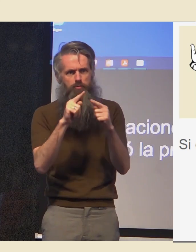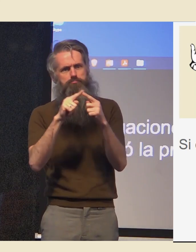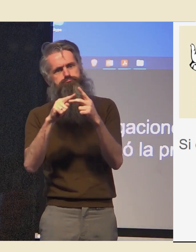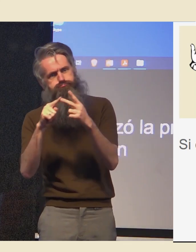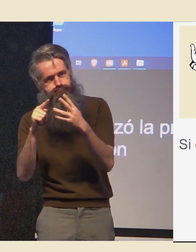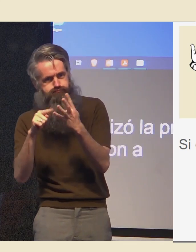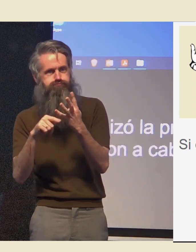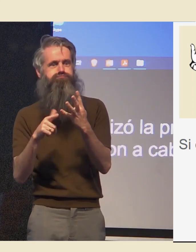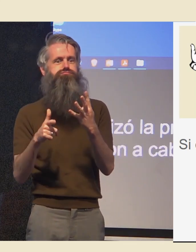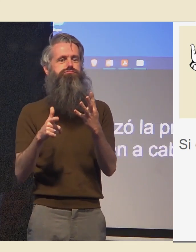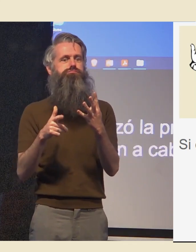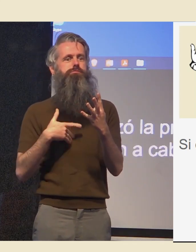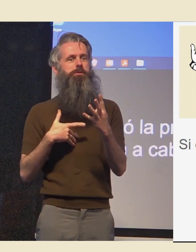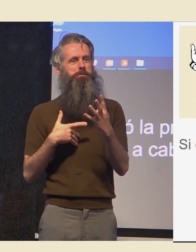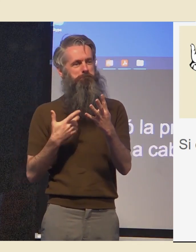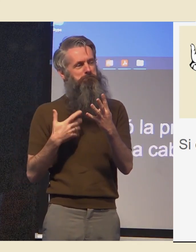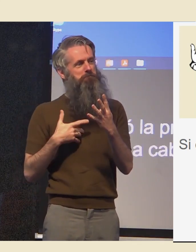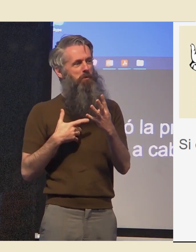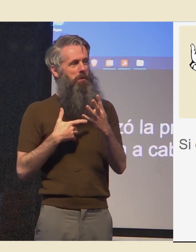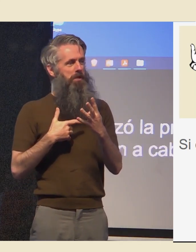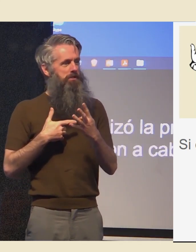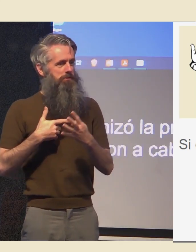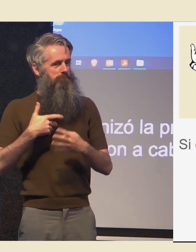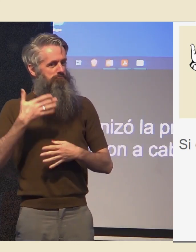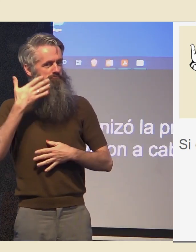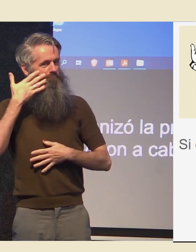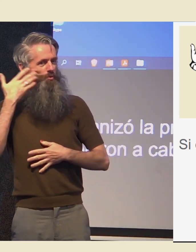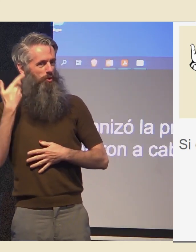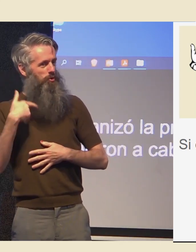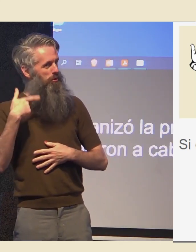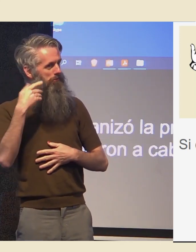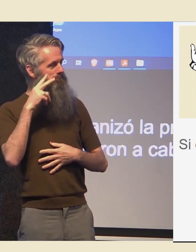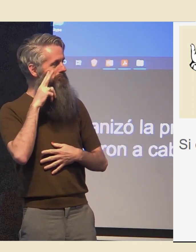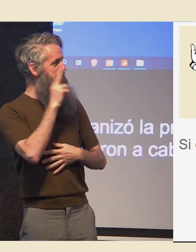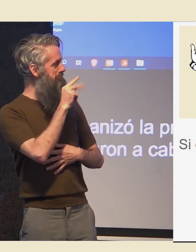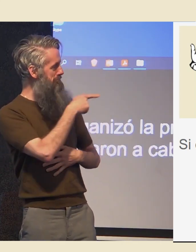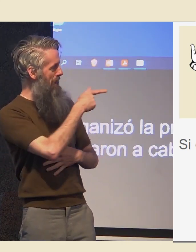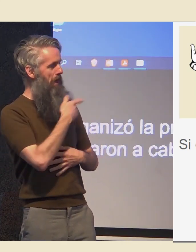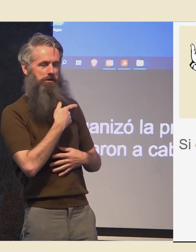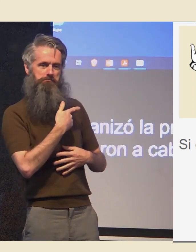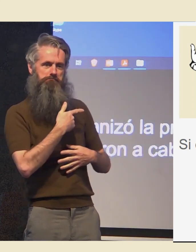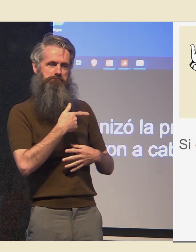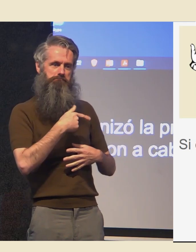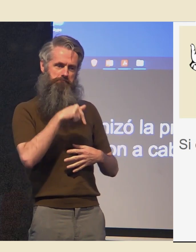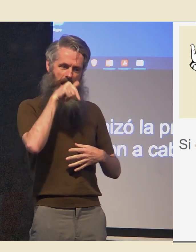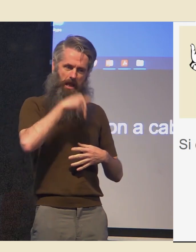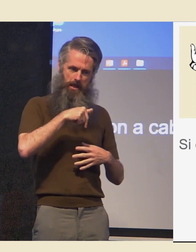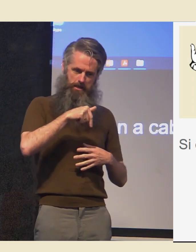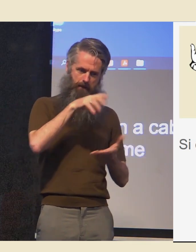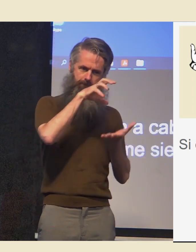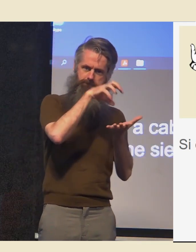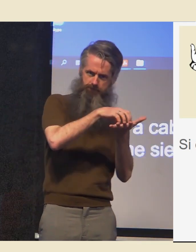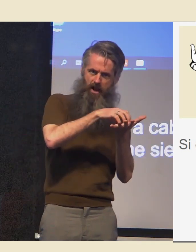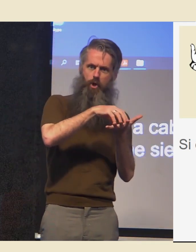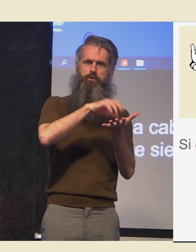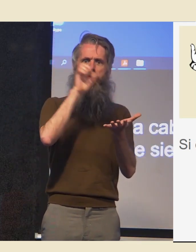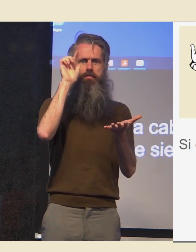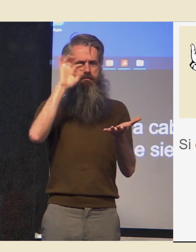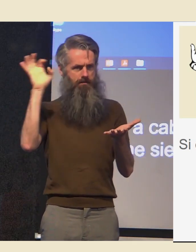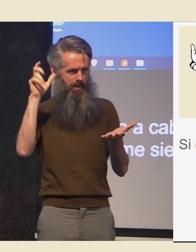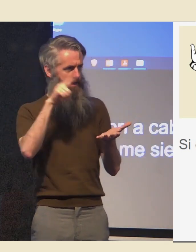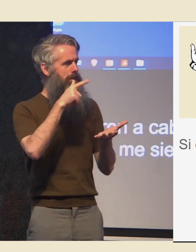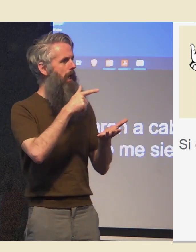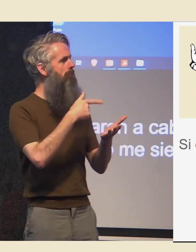actividades, cursos, formación. Y bueno, me siento orgulloso que aquí, en